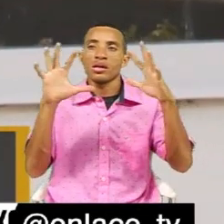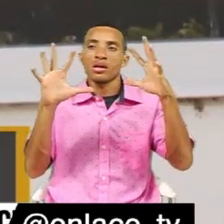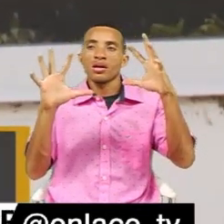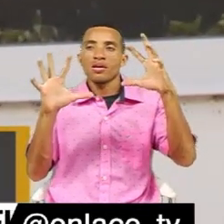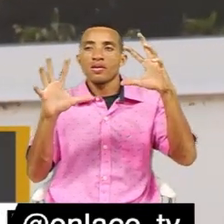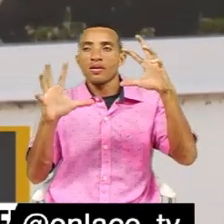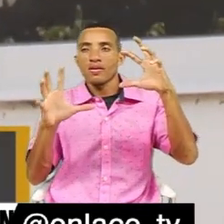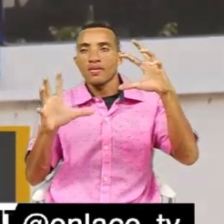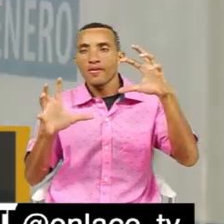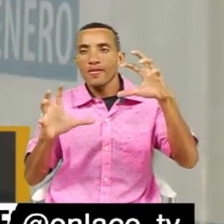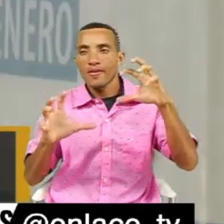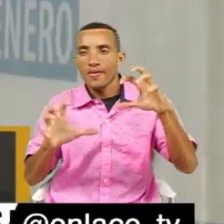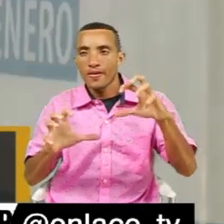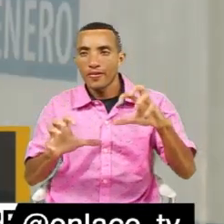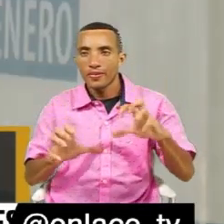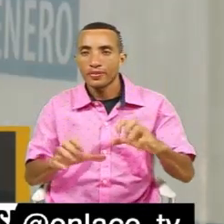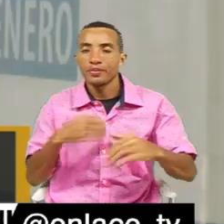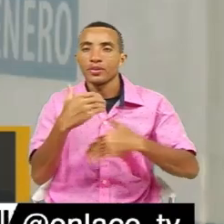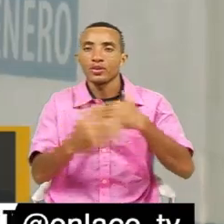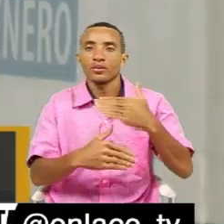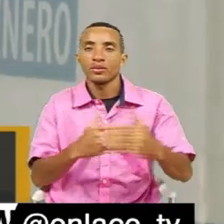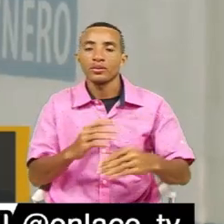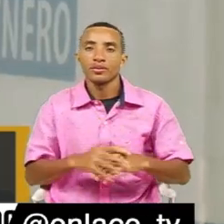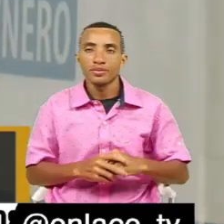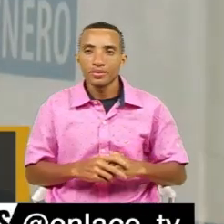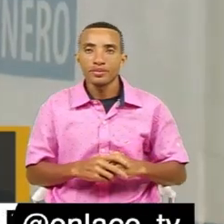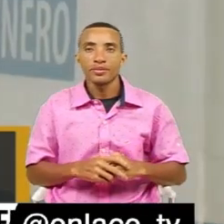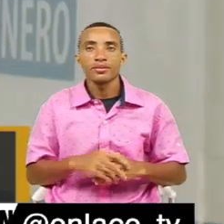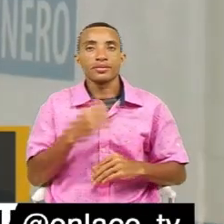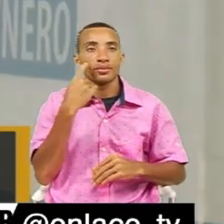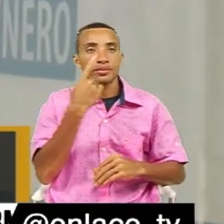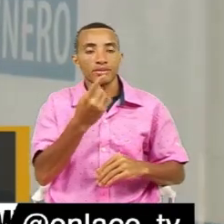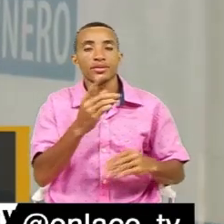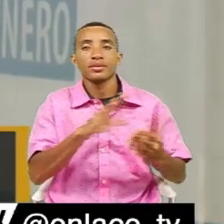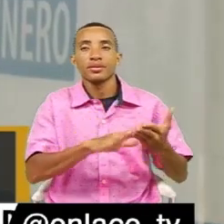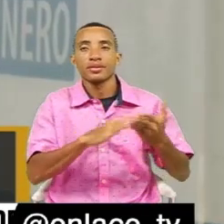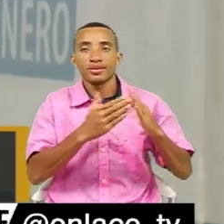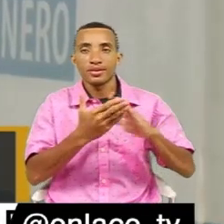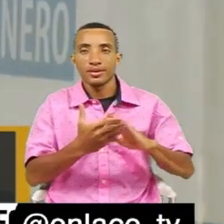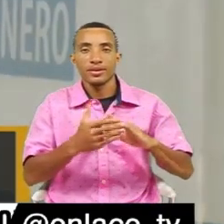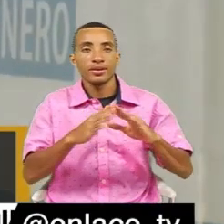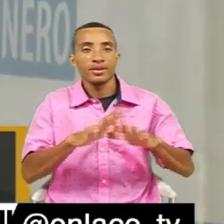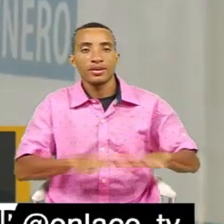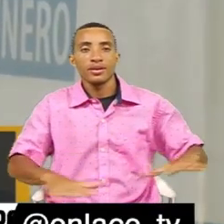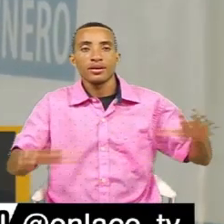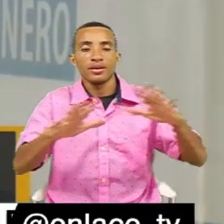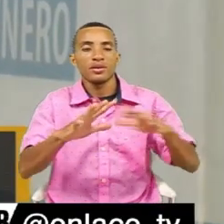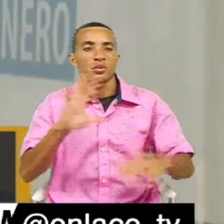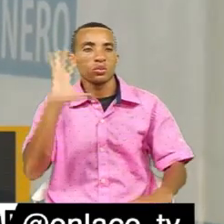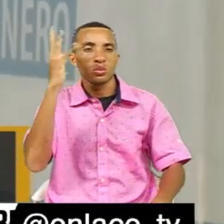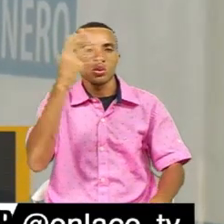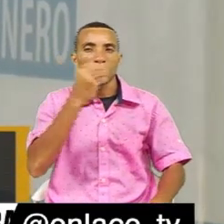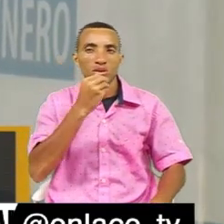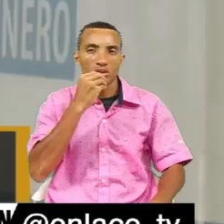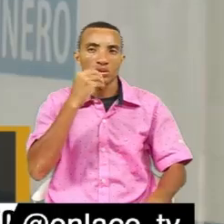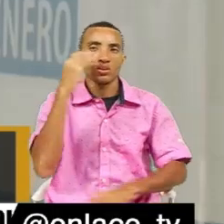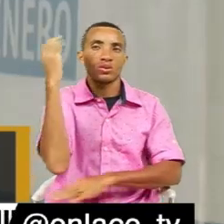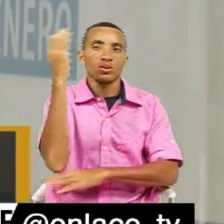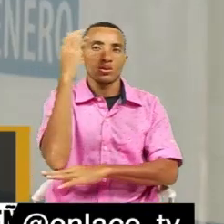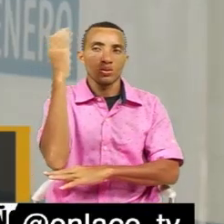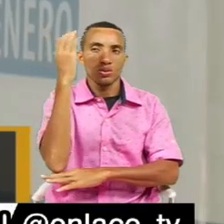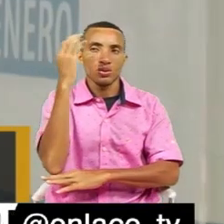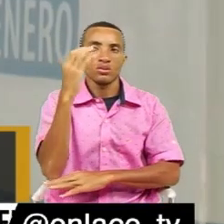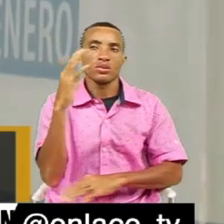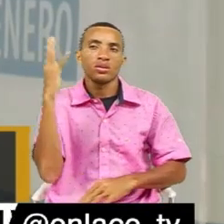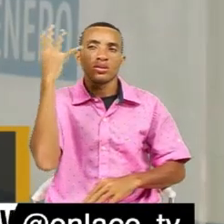con el pasar de los días. Es algo espectacular. Yo creo que es el salón comunal más bonito que tiene Santander y por decir Colombia, porque como lo pueden ver es algo